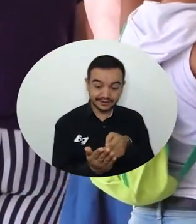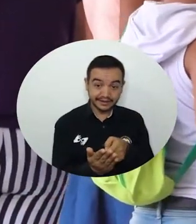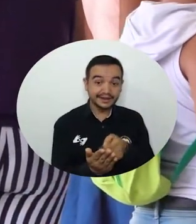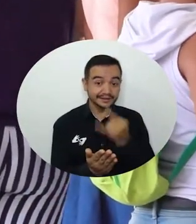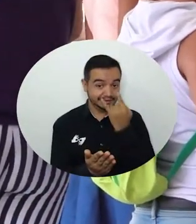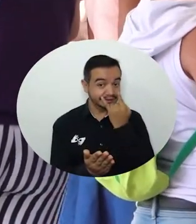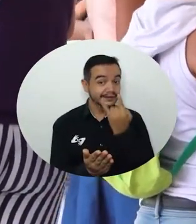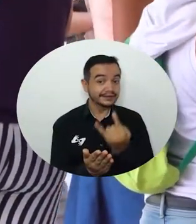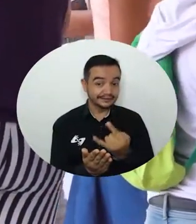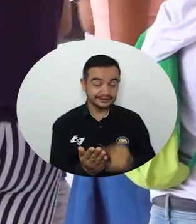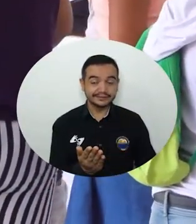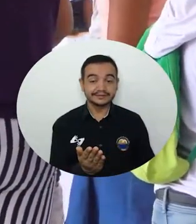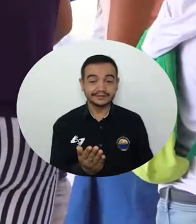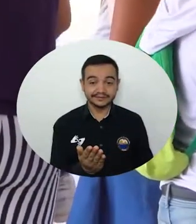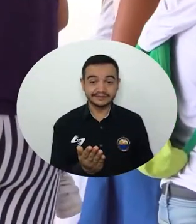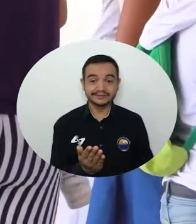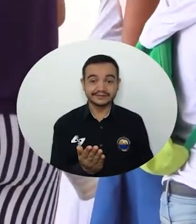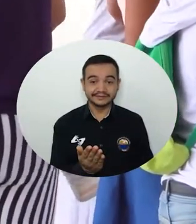muy interesante.